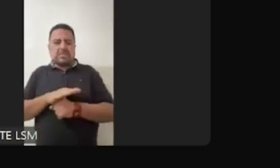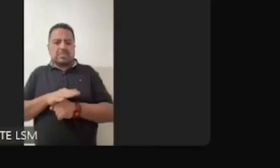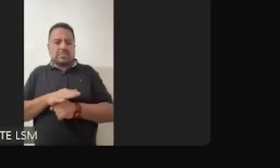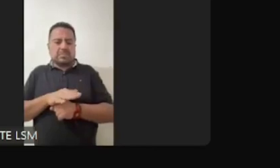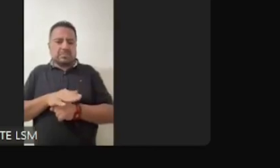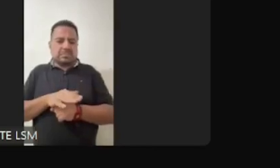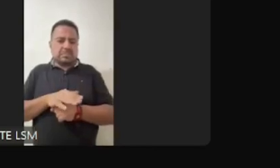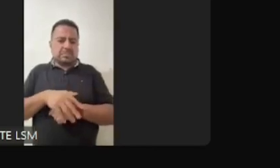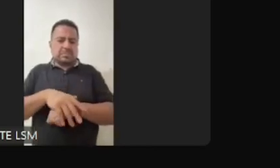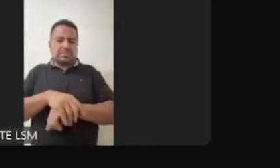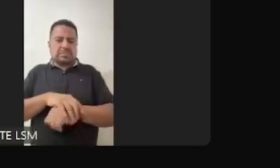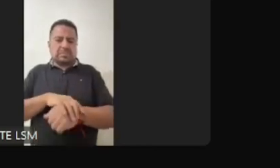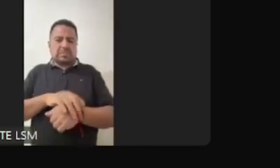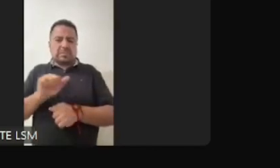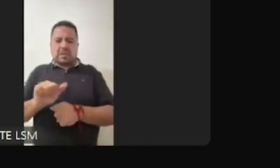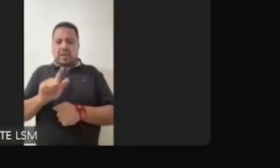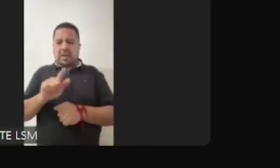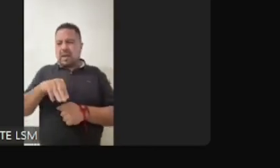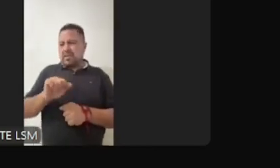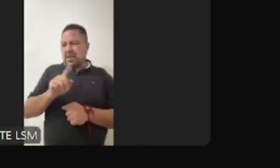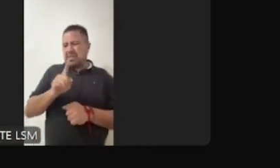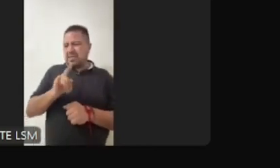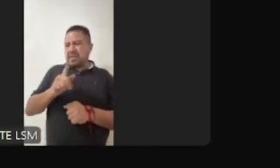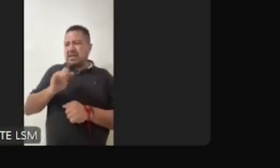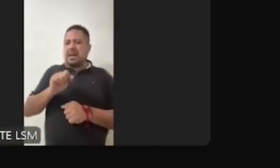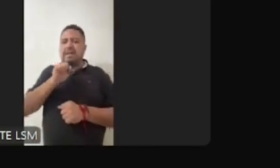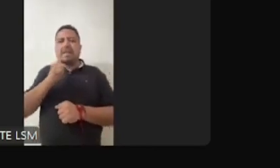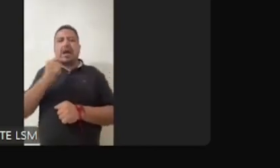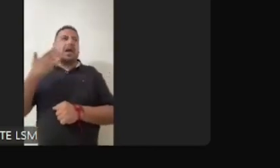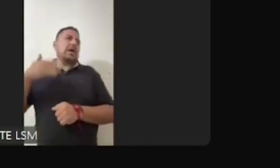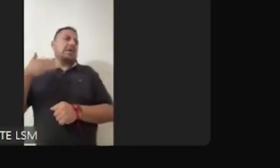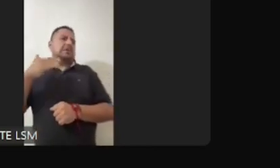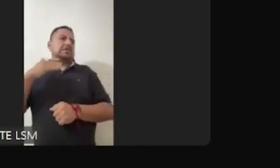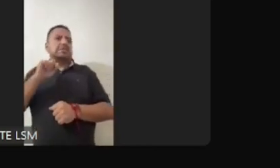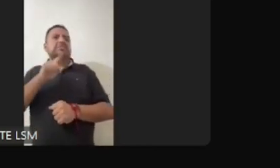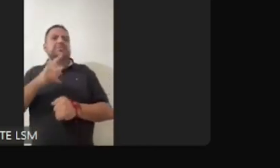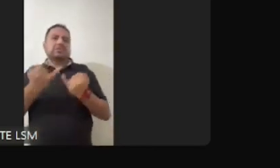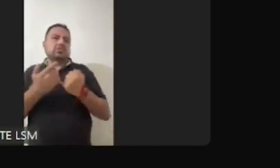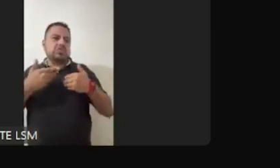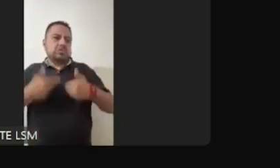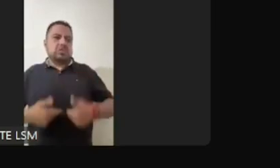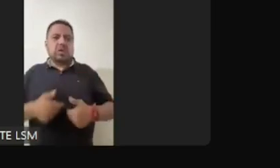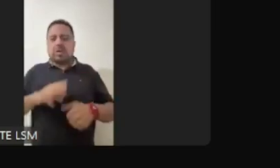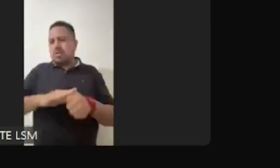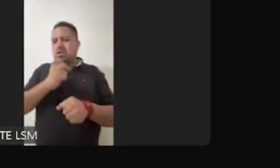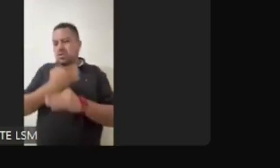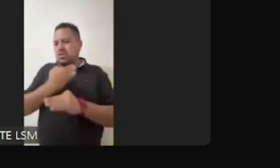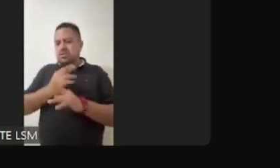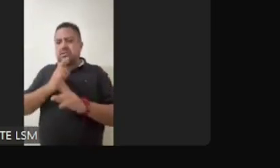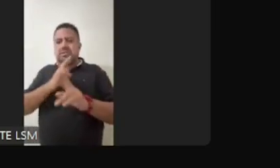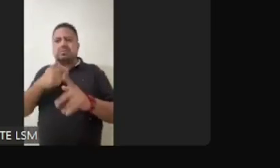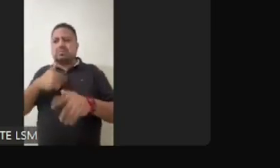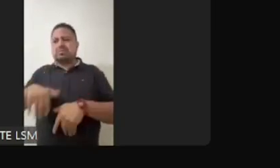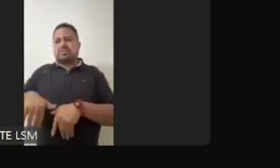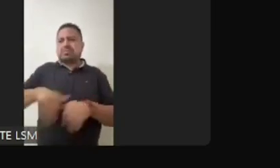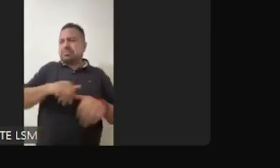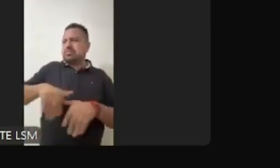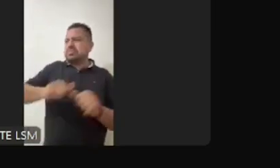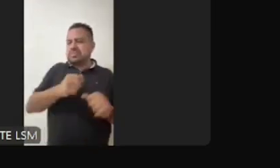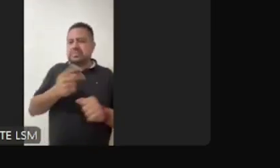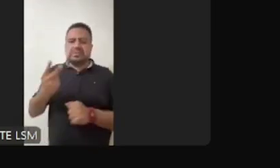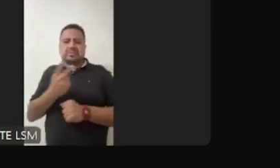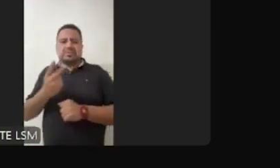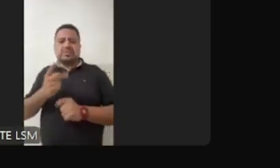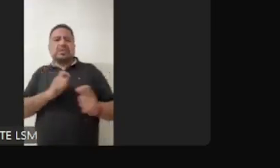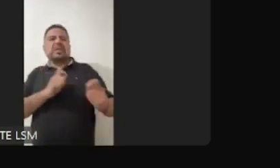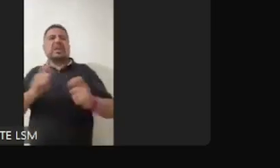laada alma Eugenio el caras y en su momento por la suscrita por lo cual serán resueltos sin nuestra presencia fungiendo